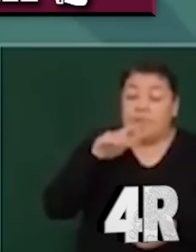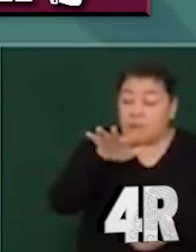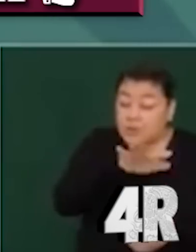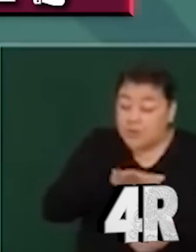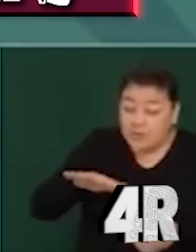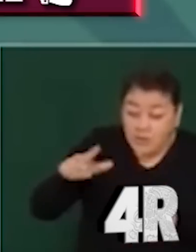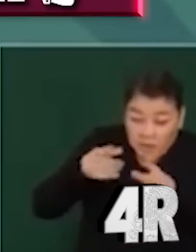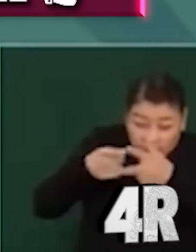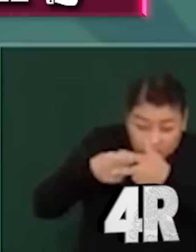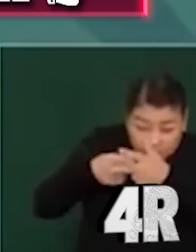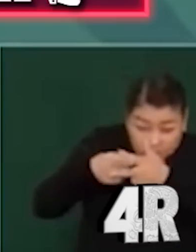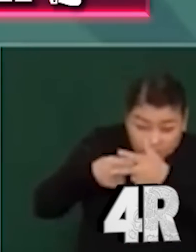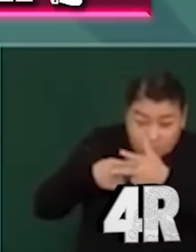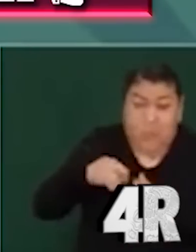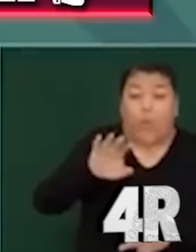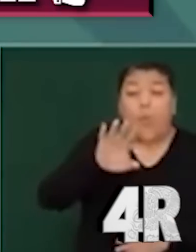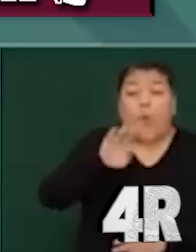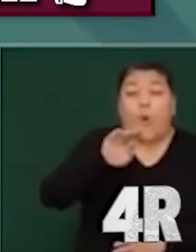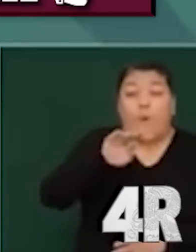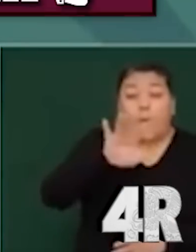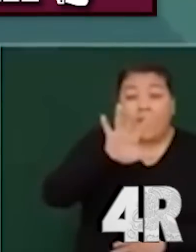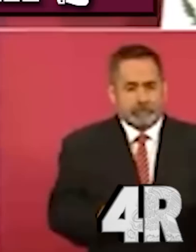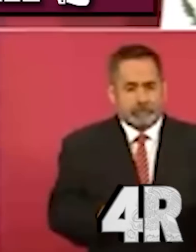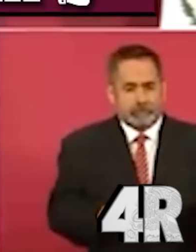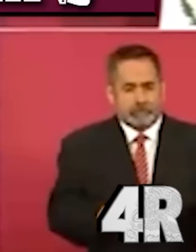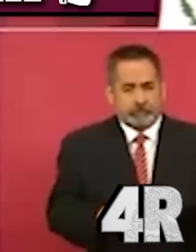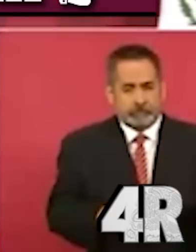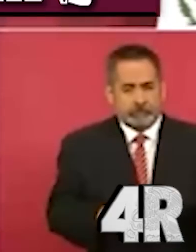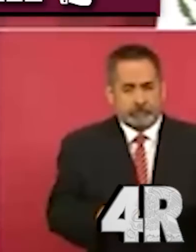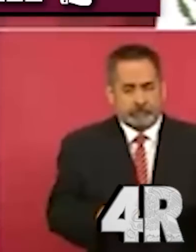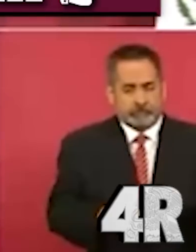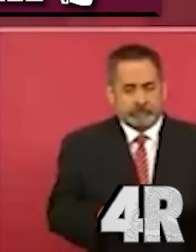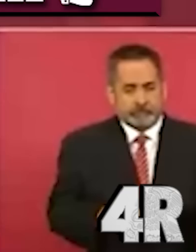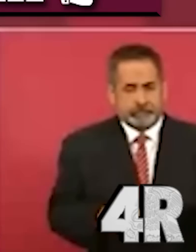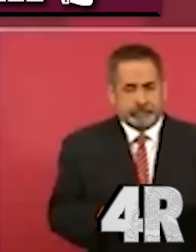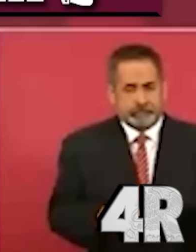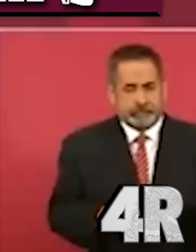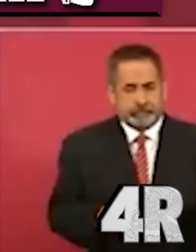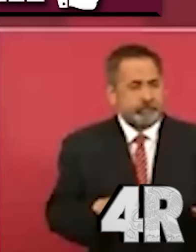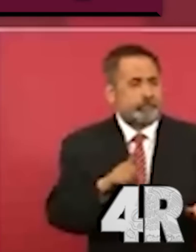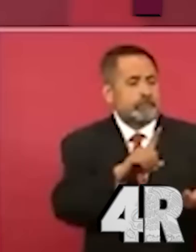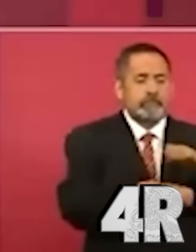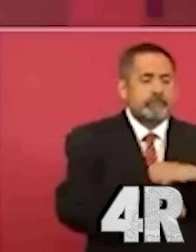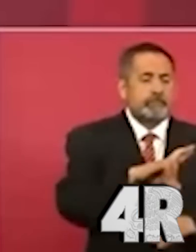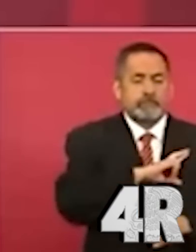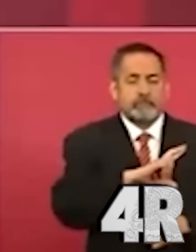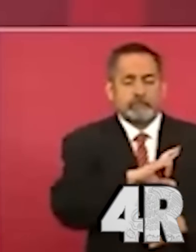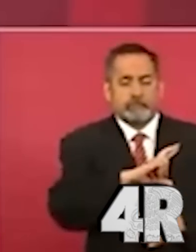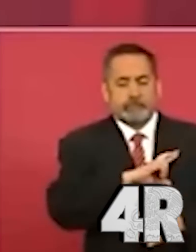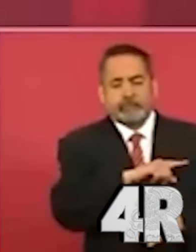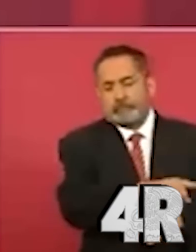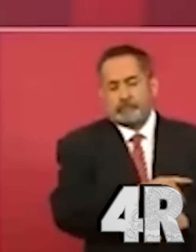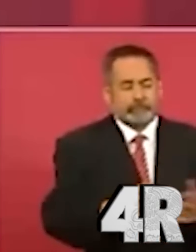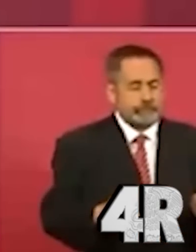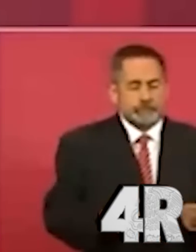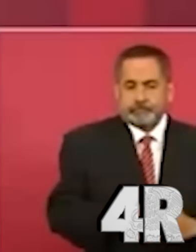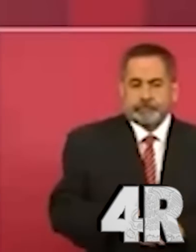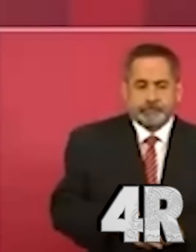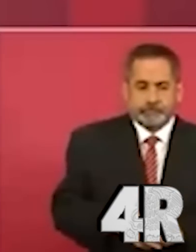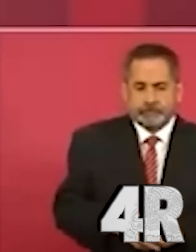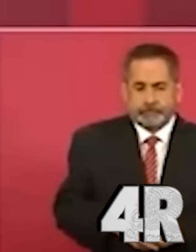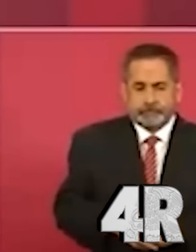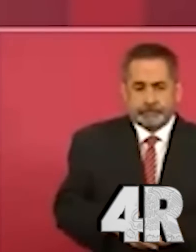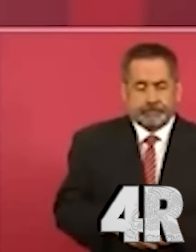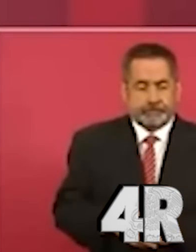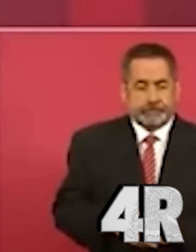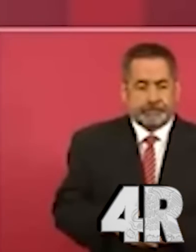sido concluida, pero no ha entrado en operaciones porque Iberdrola, entre comillas, no ha recibido los documentos necesarios para